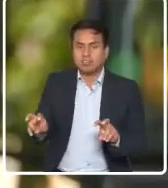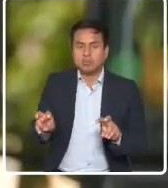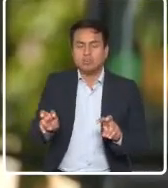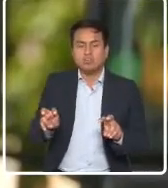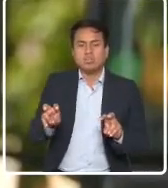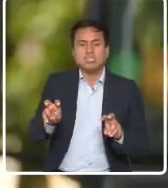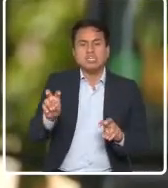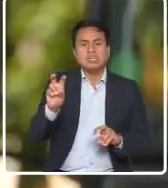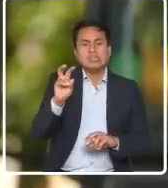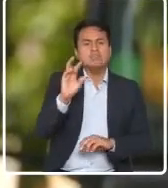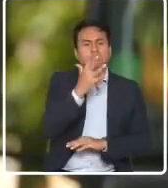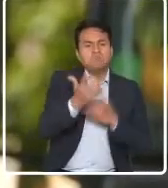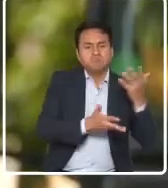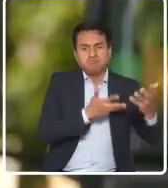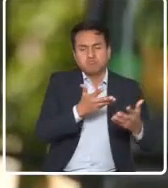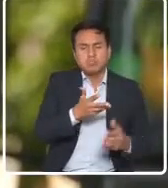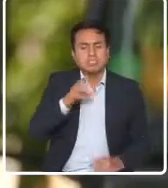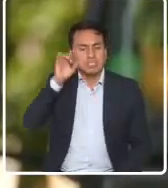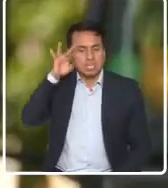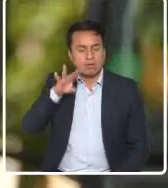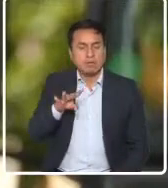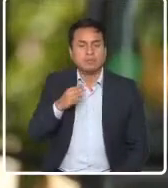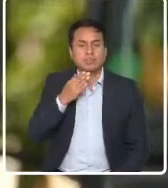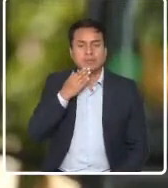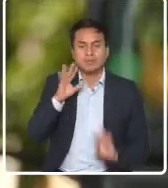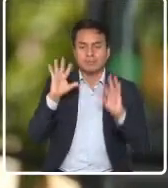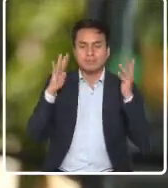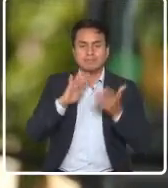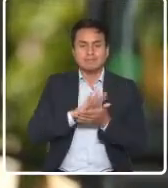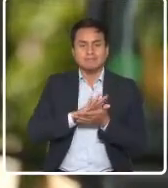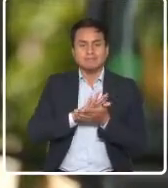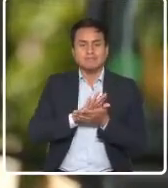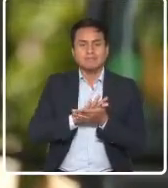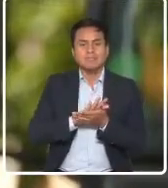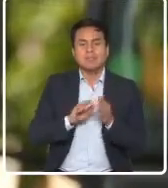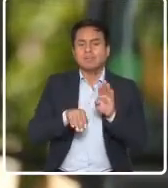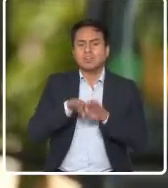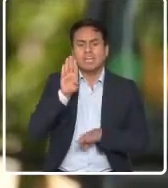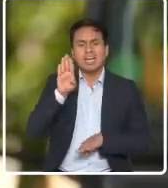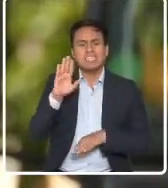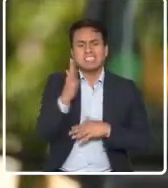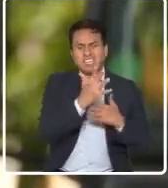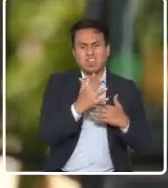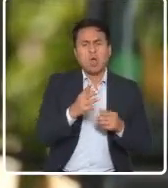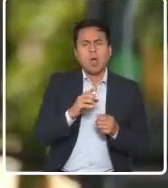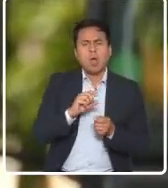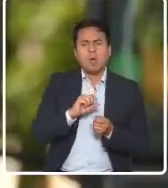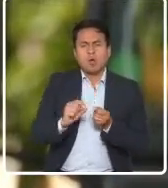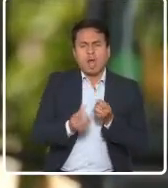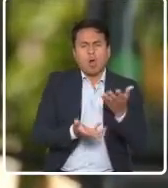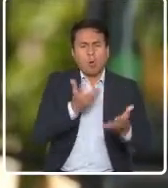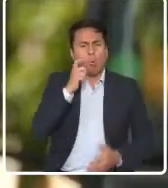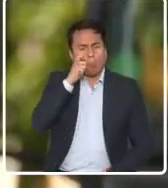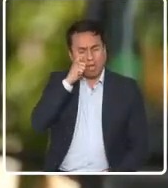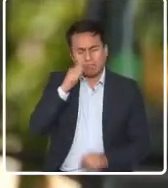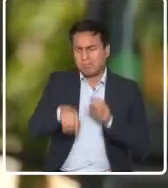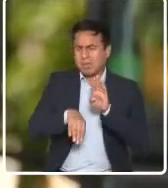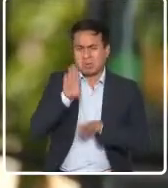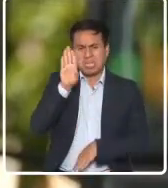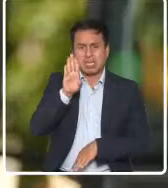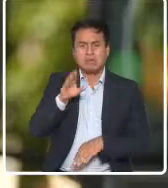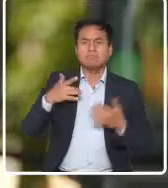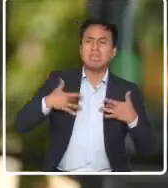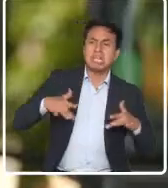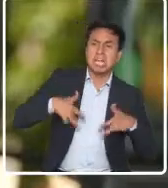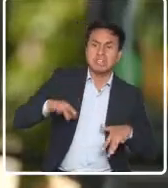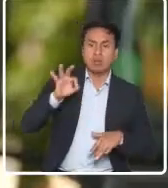los incendios, porque sabemos que también la gran mayoría de los incendios son provocados por causa humana, muchos de ellos